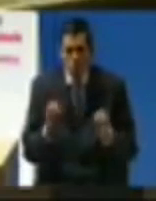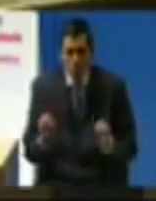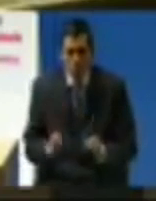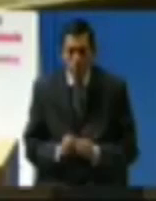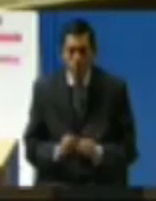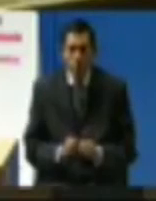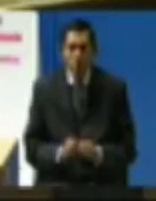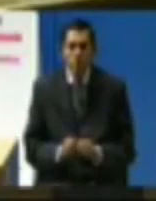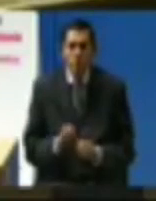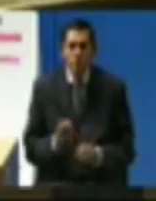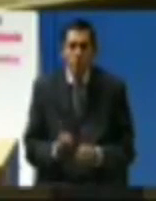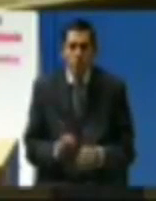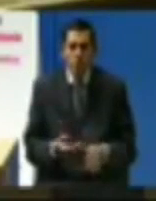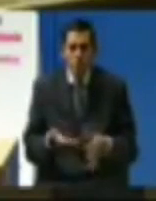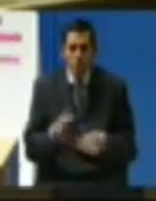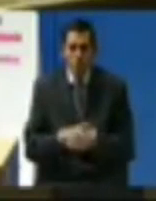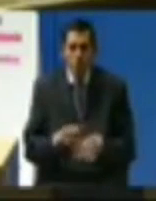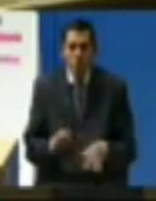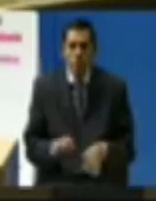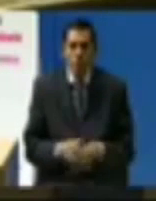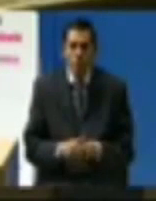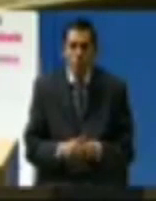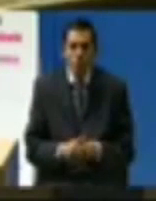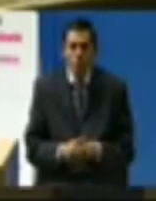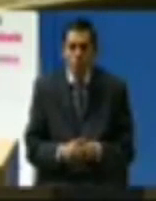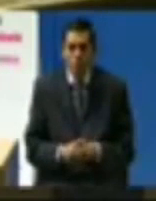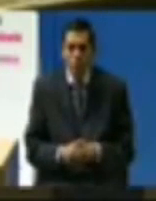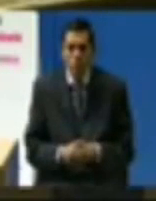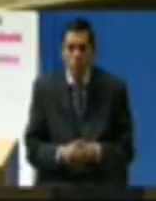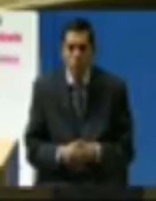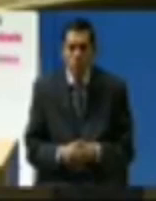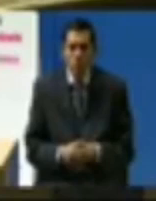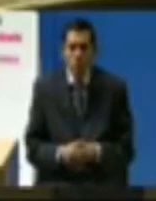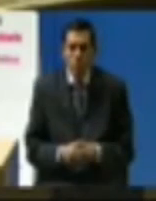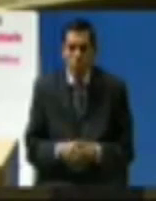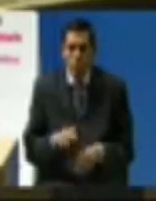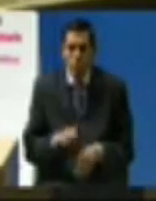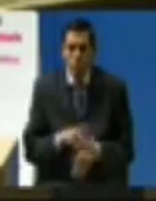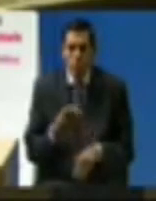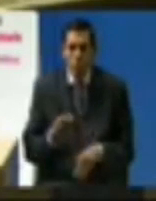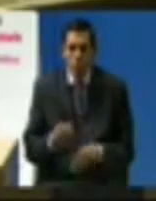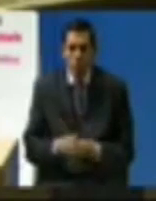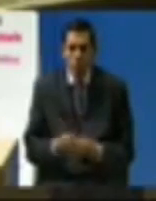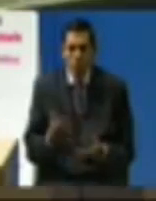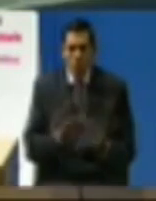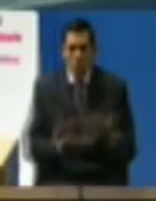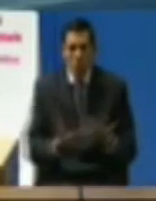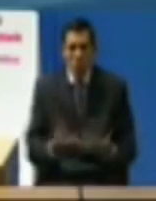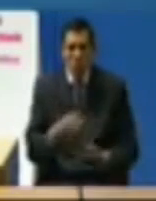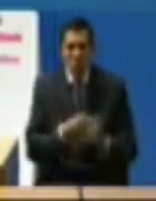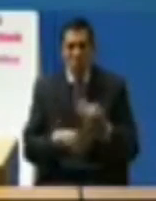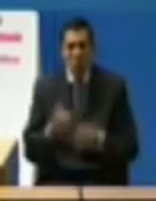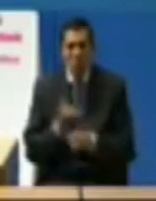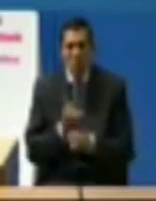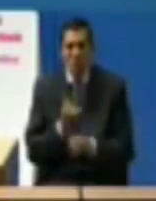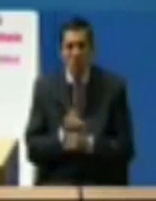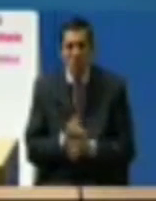todas las personas involucradas en tan ambicioso proyecto y por compartirnos ahora esta valiosa información.